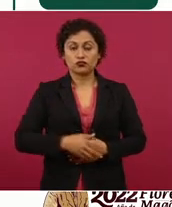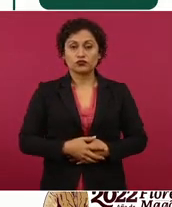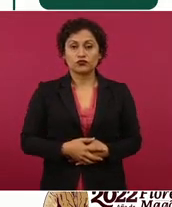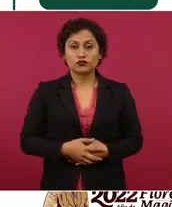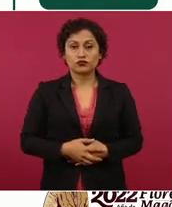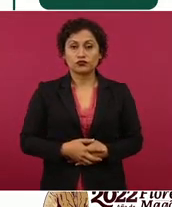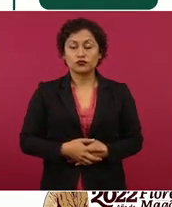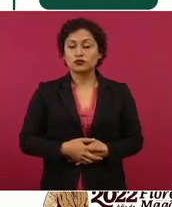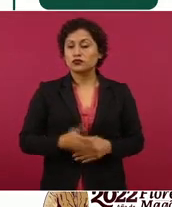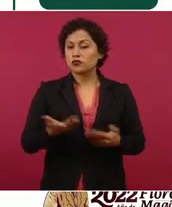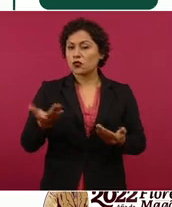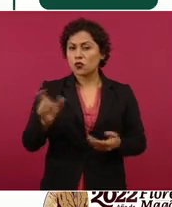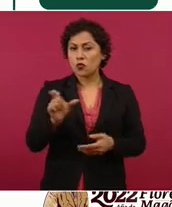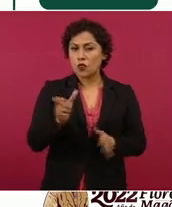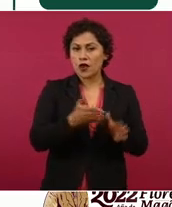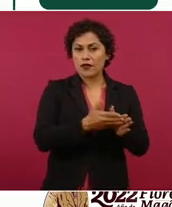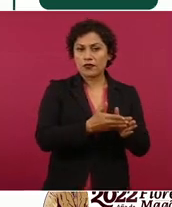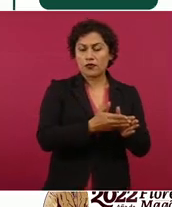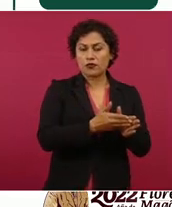¿3,648 de julio